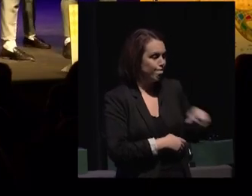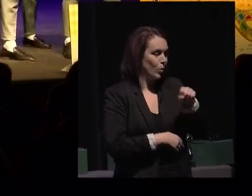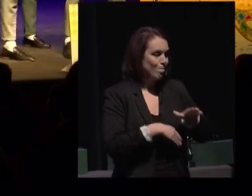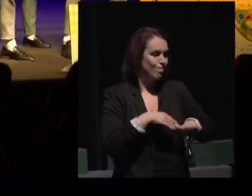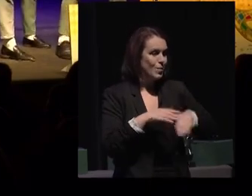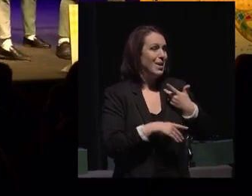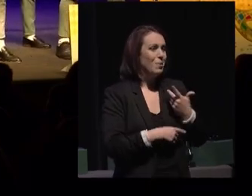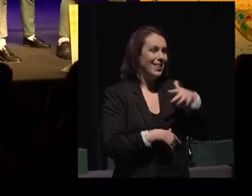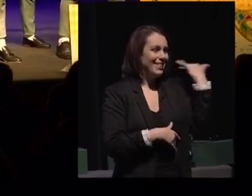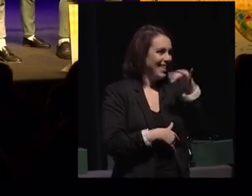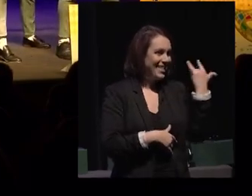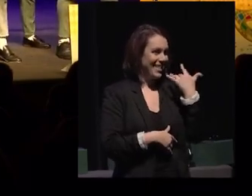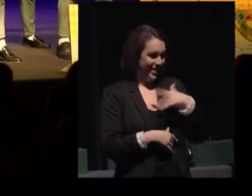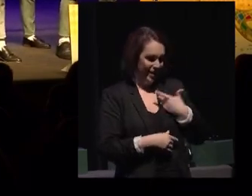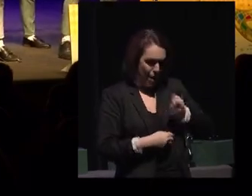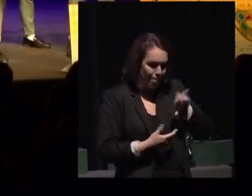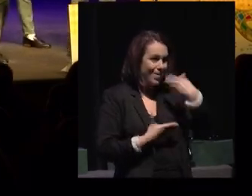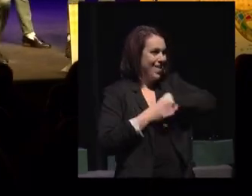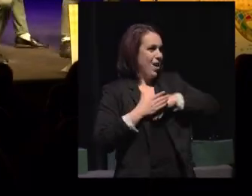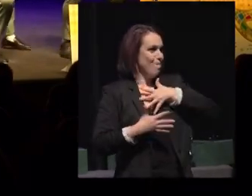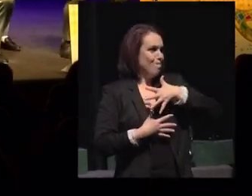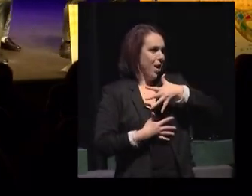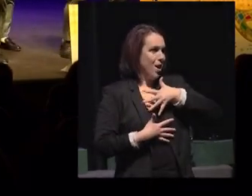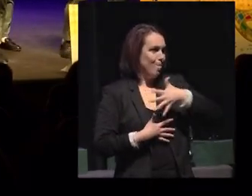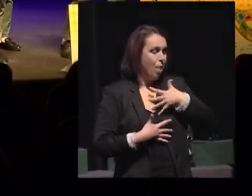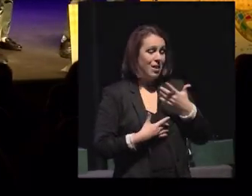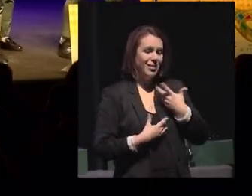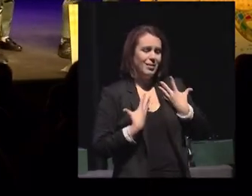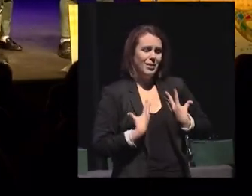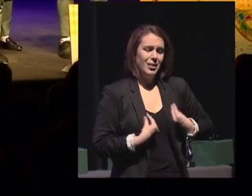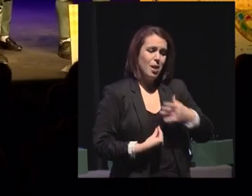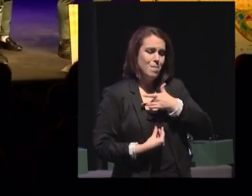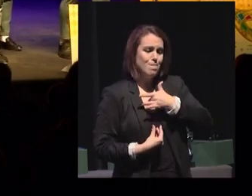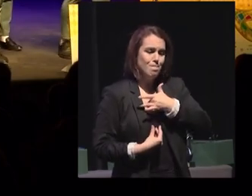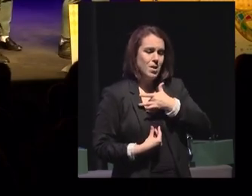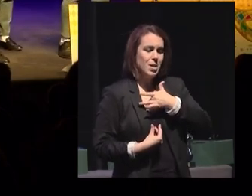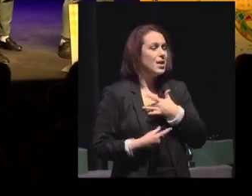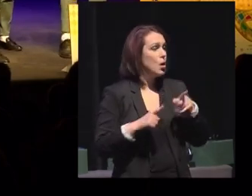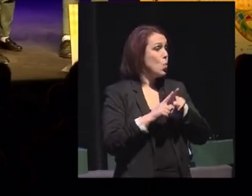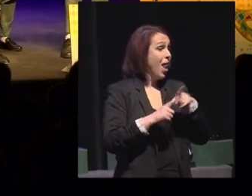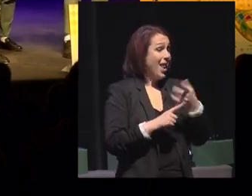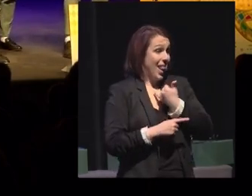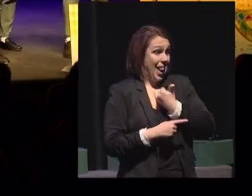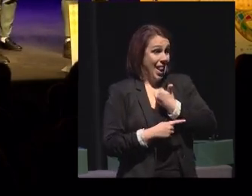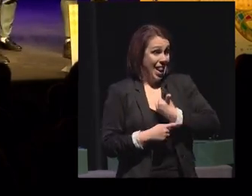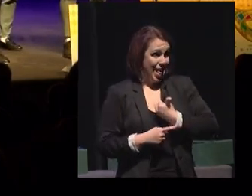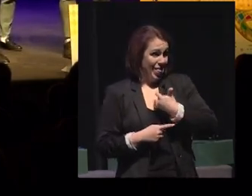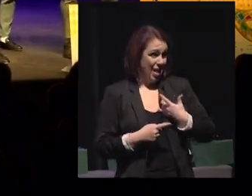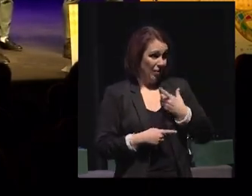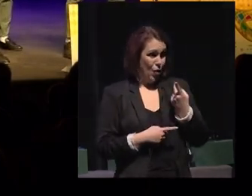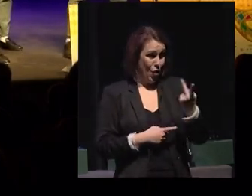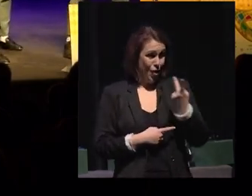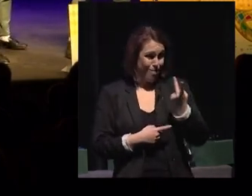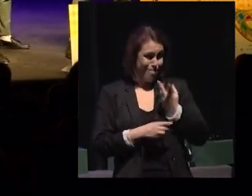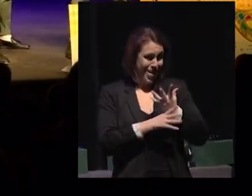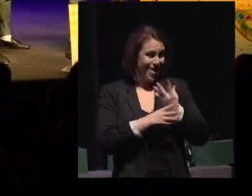tu risa y me retumbe el corazón. Amar en depresión solo es una herida de toda la pasión que